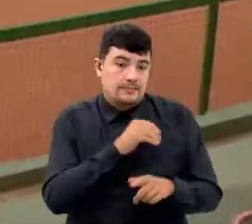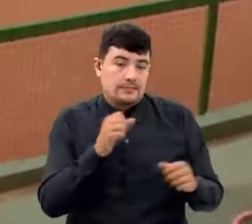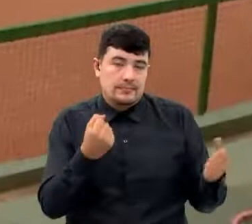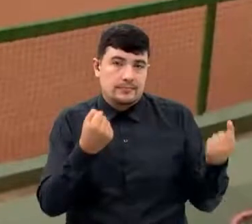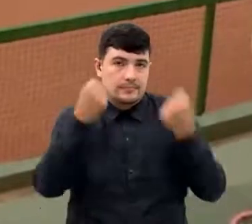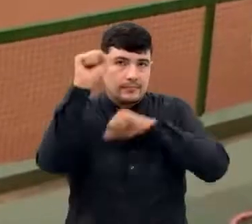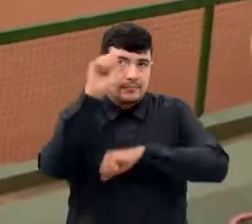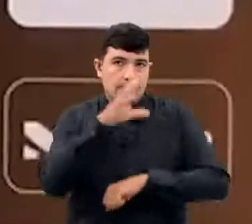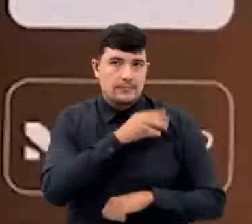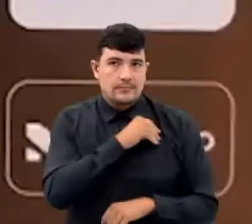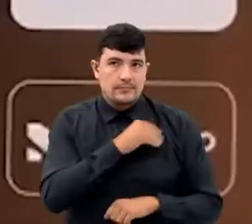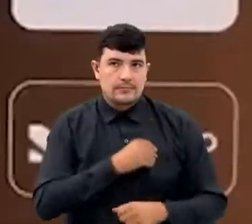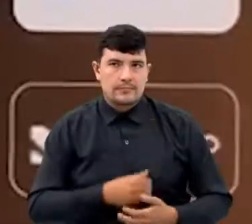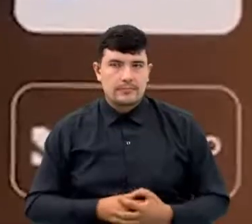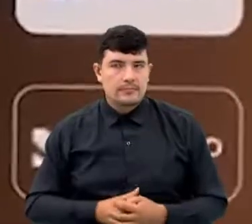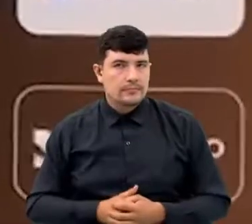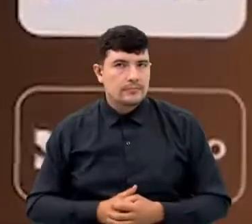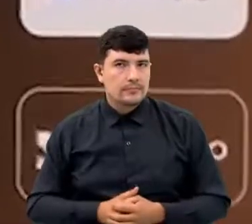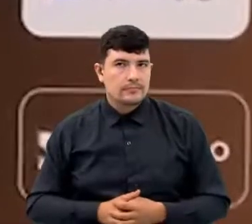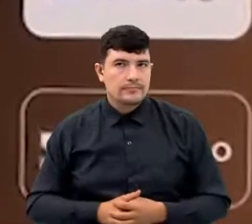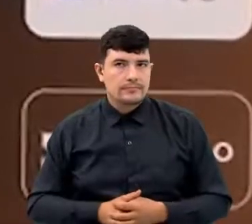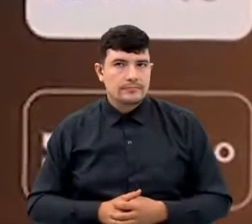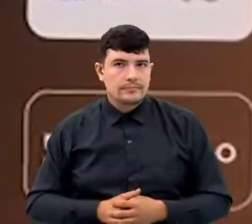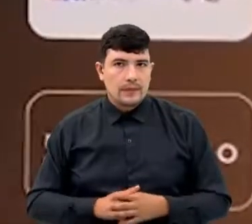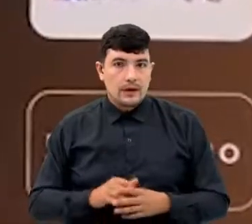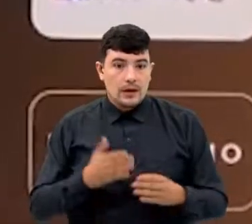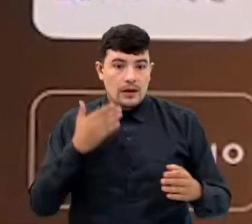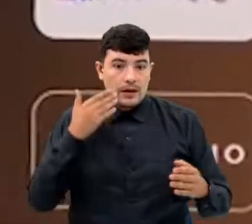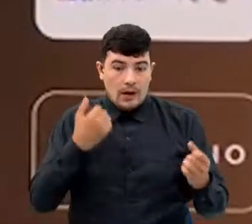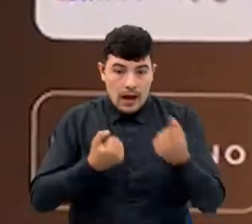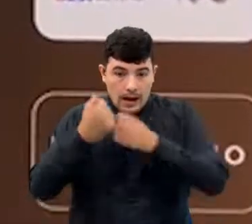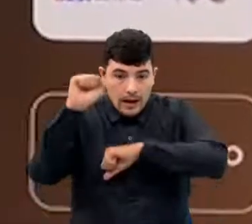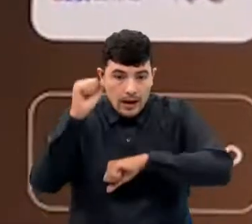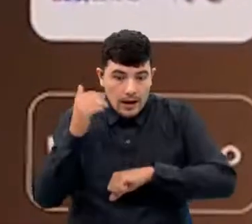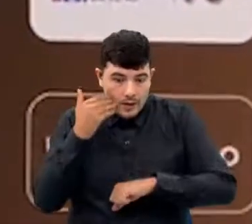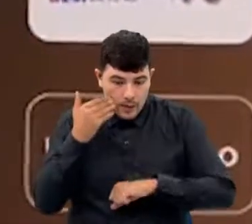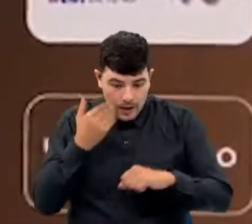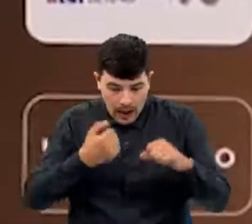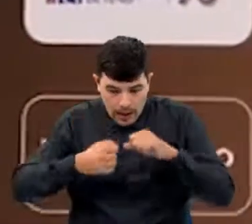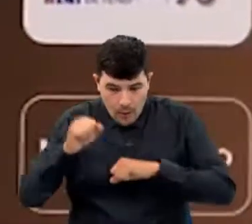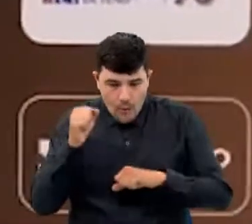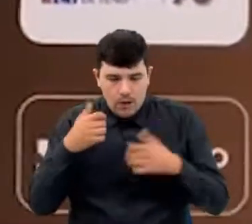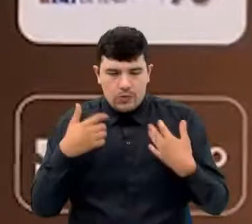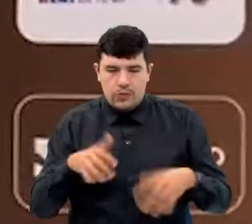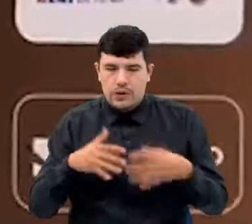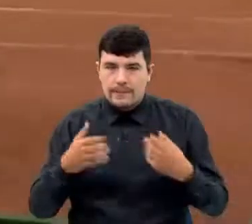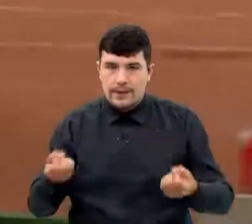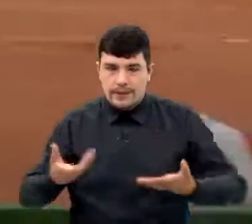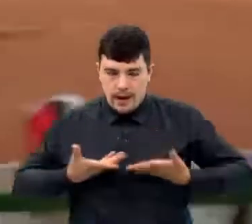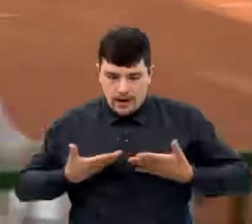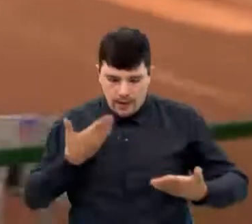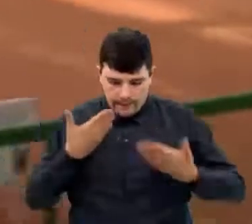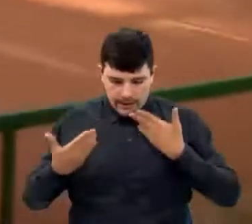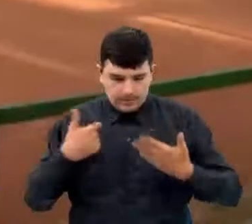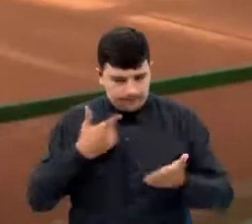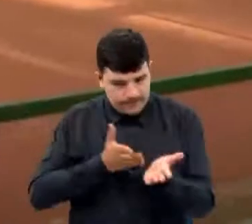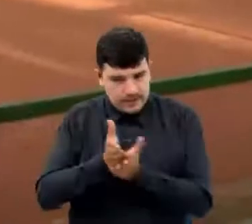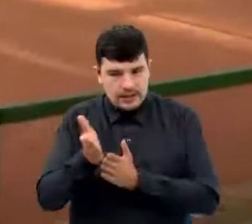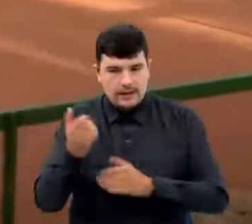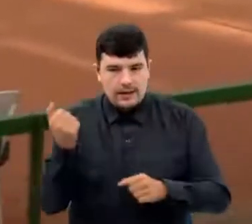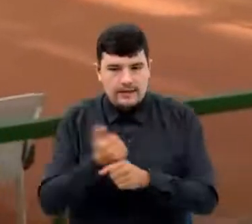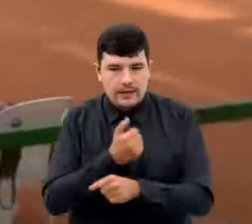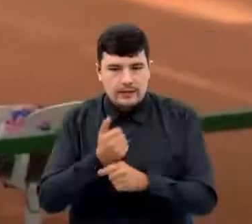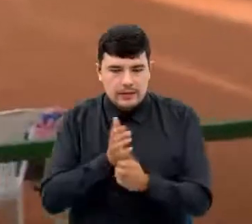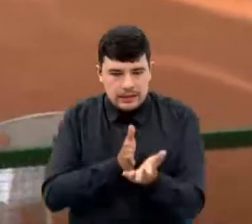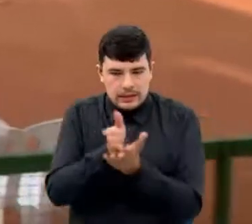Uno se mide el nivel, eso da más confianza para seguir avanzando y seguir trabajando. La otra santandereana en